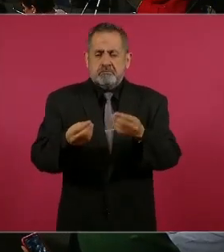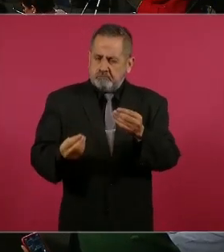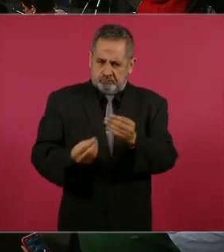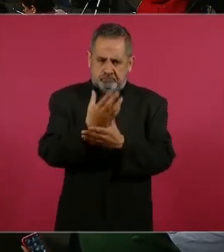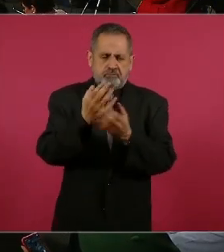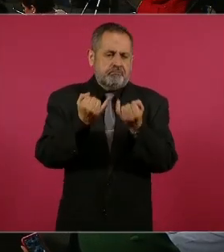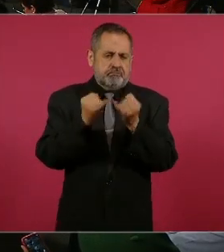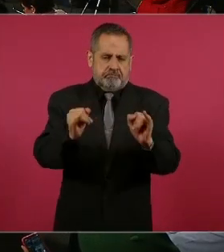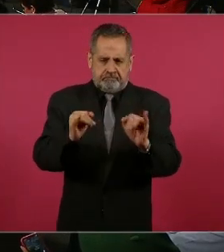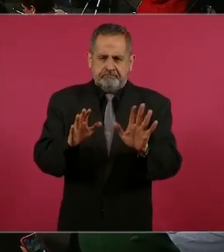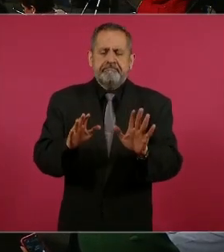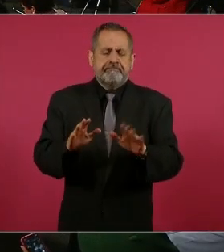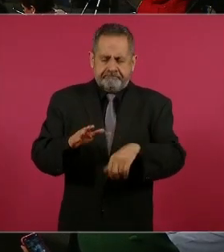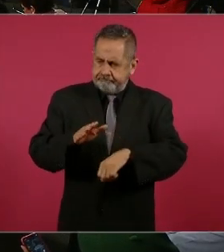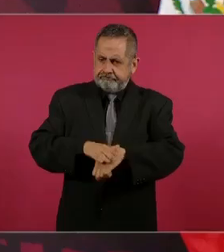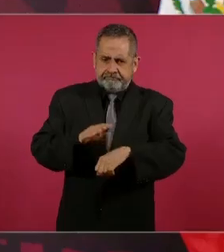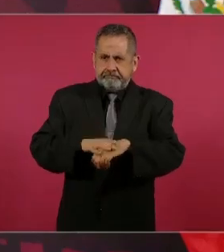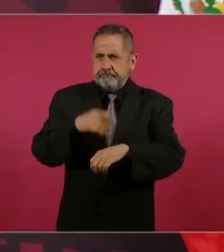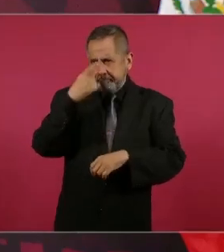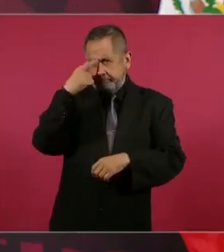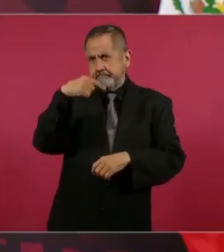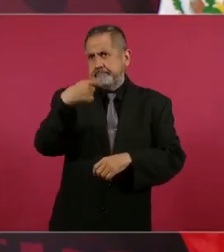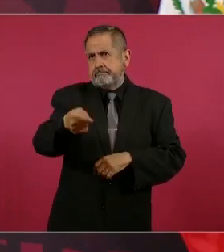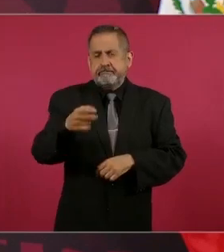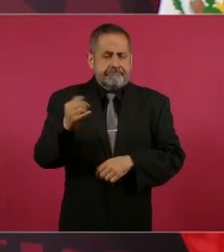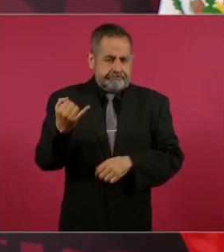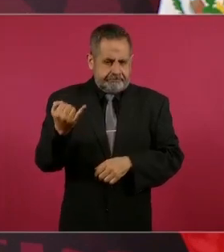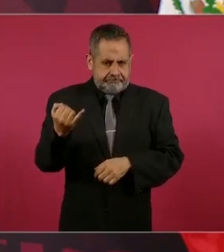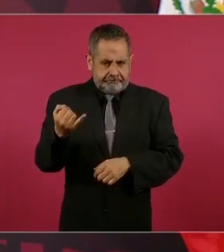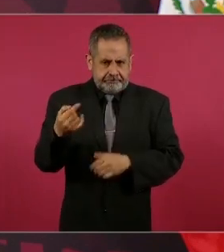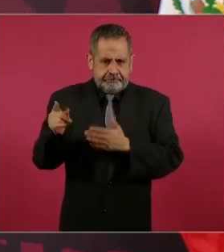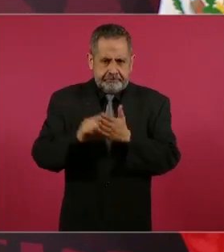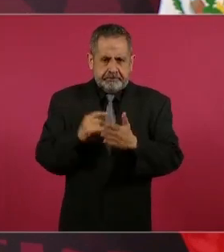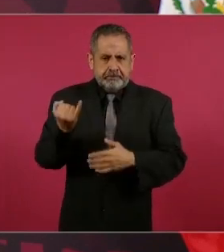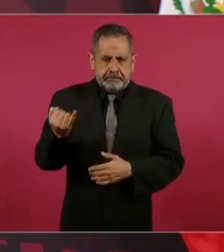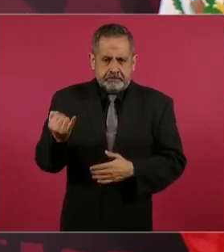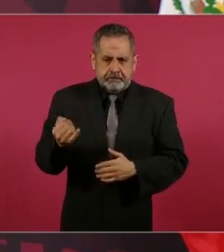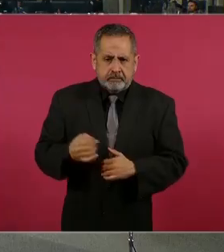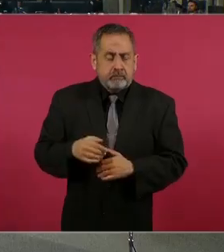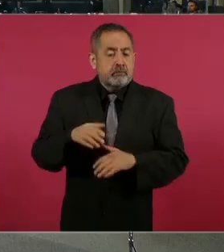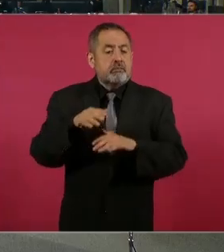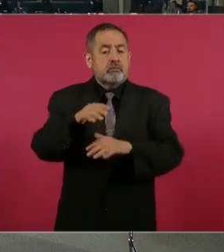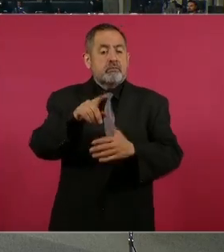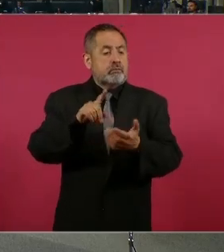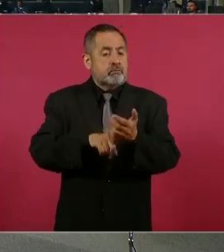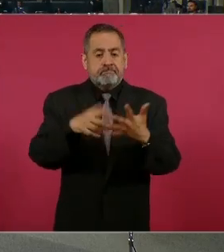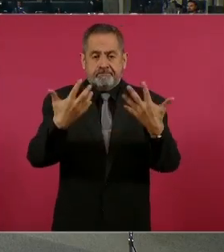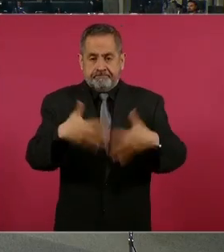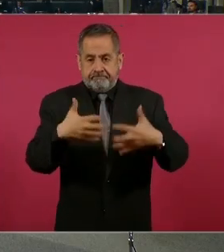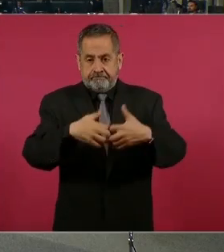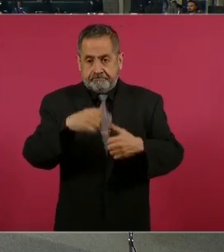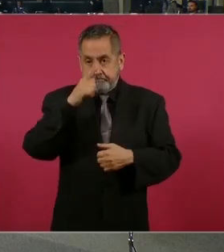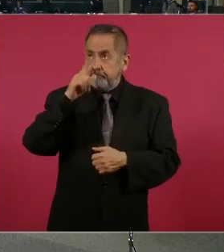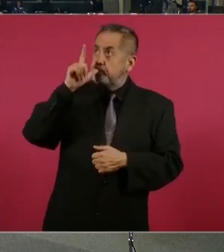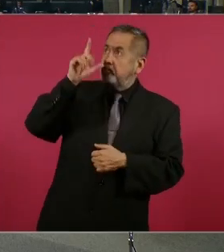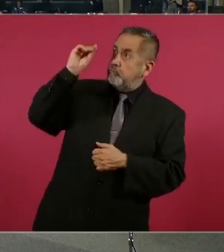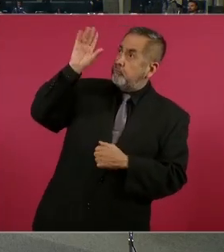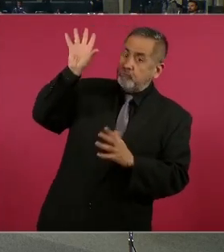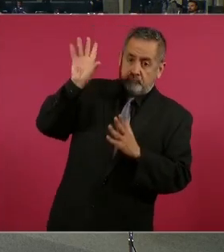esto para junio. Acerca de la planta fotovoltaica, pues